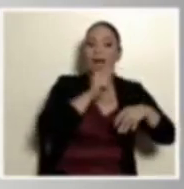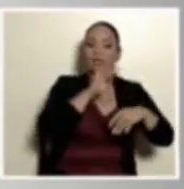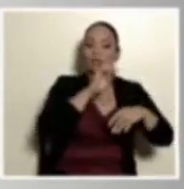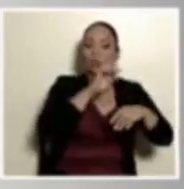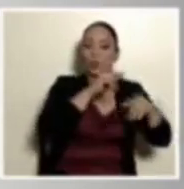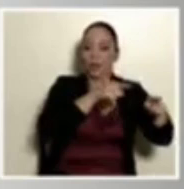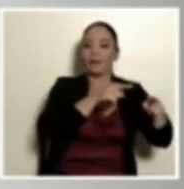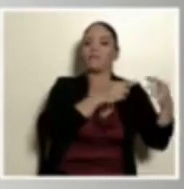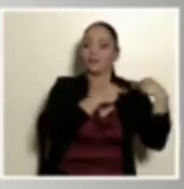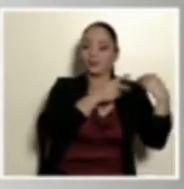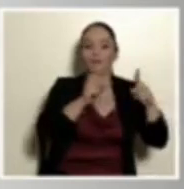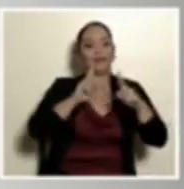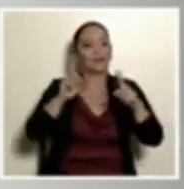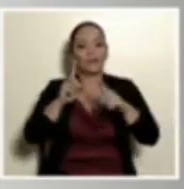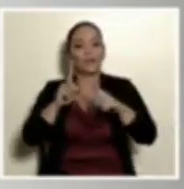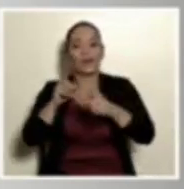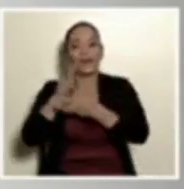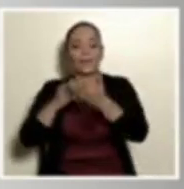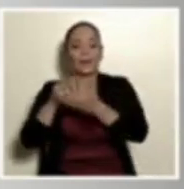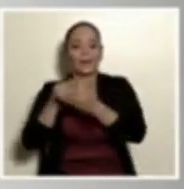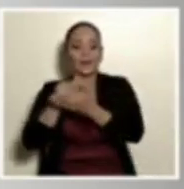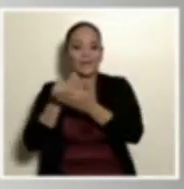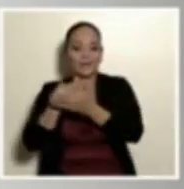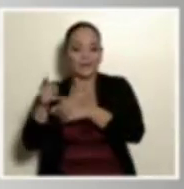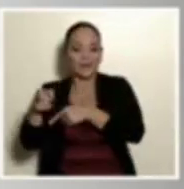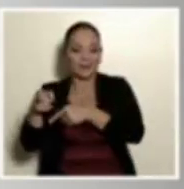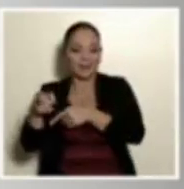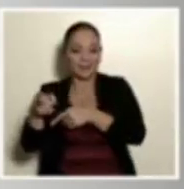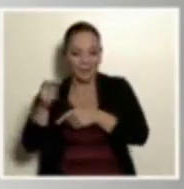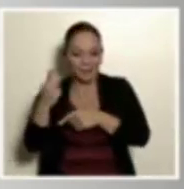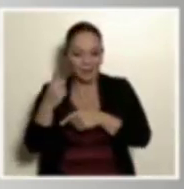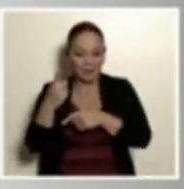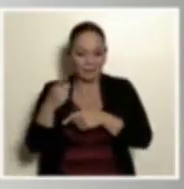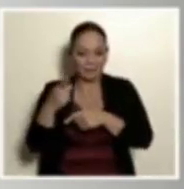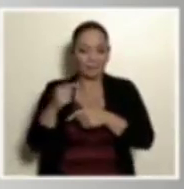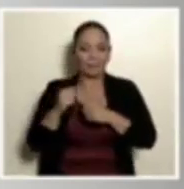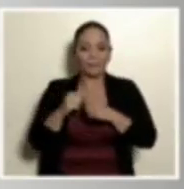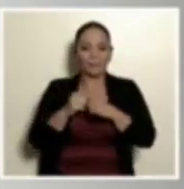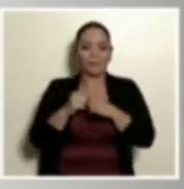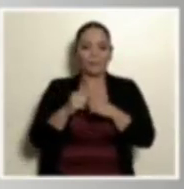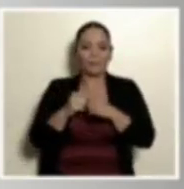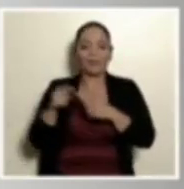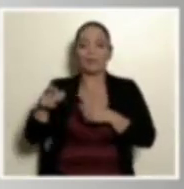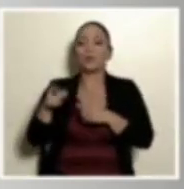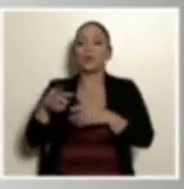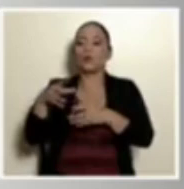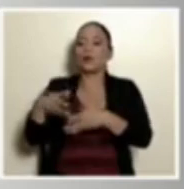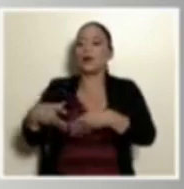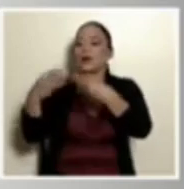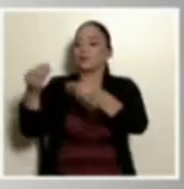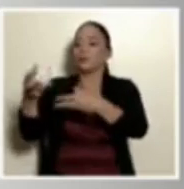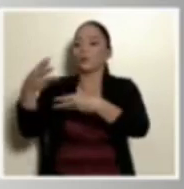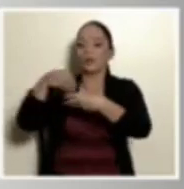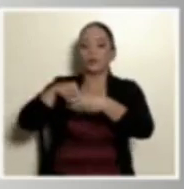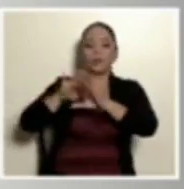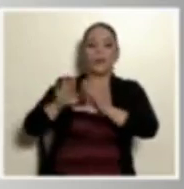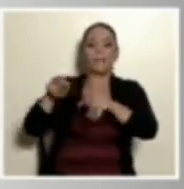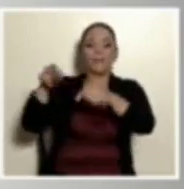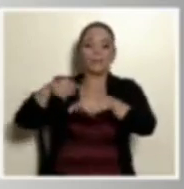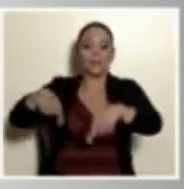La gerencia financiera es la que tiene que controlar el ingreso y el gasto para que no nos pasemos de un nivel razonable de